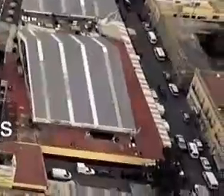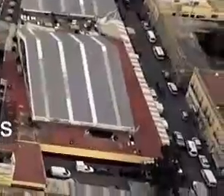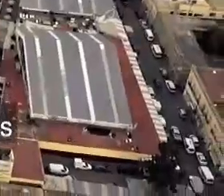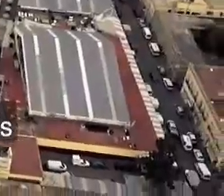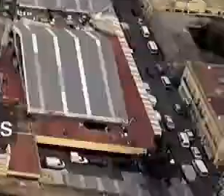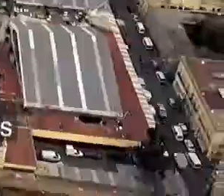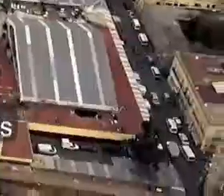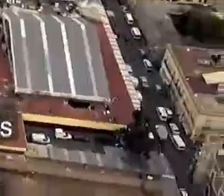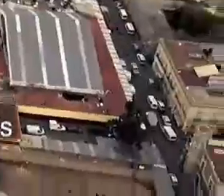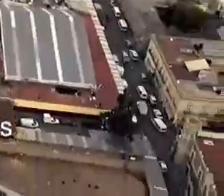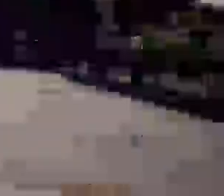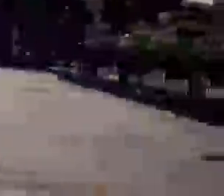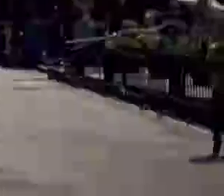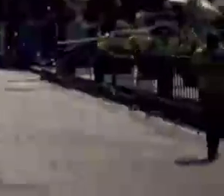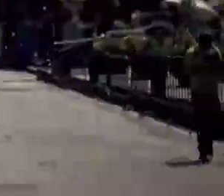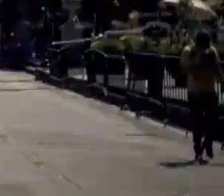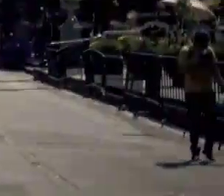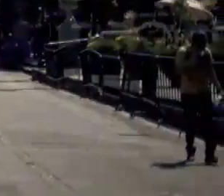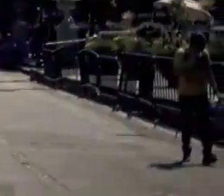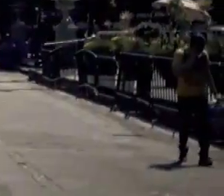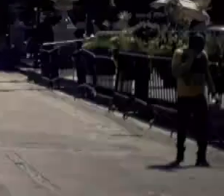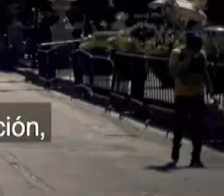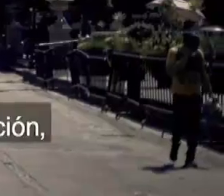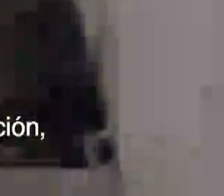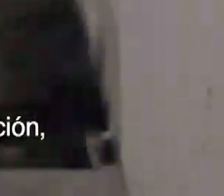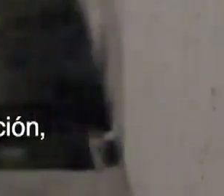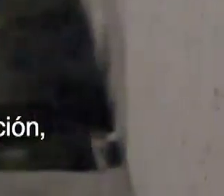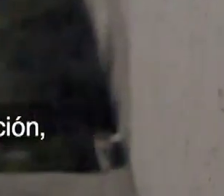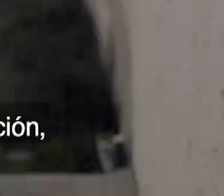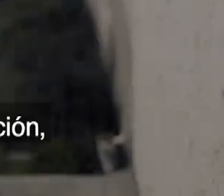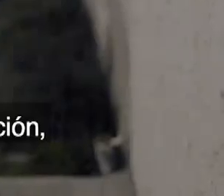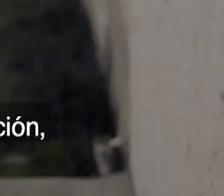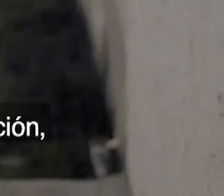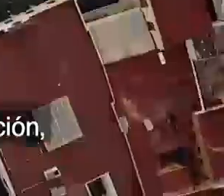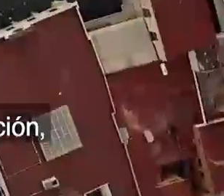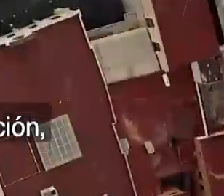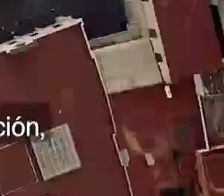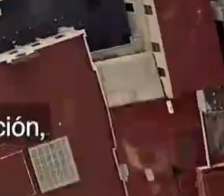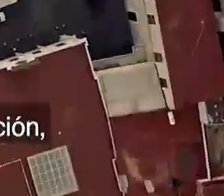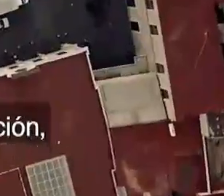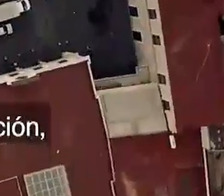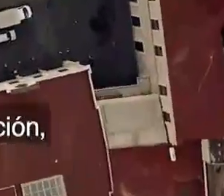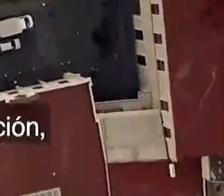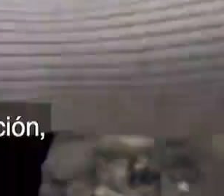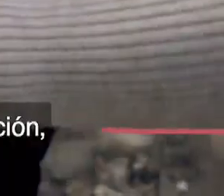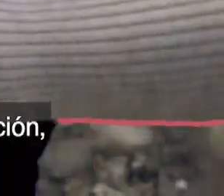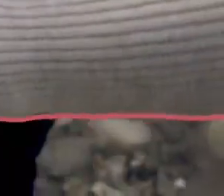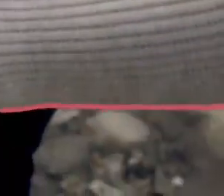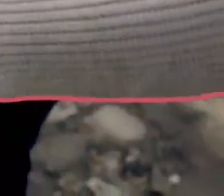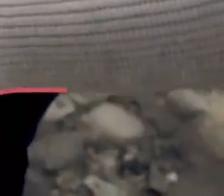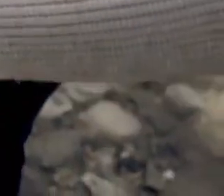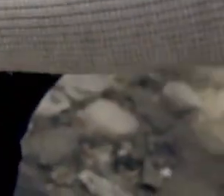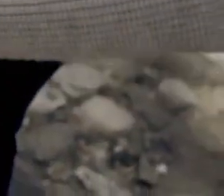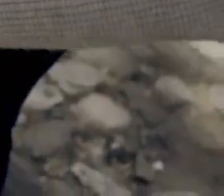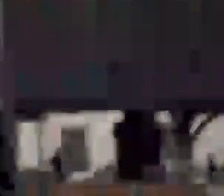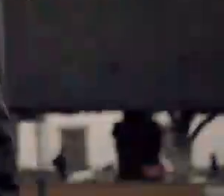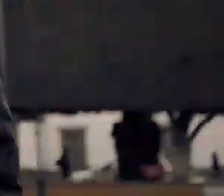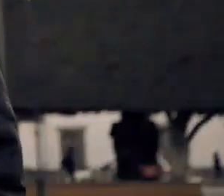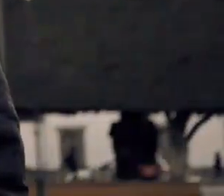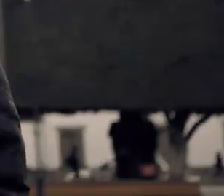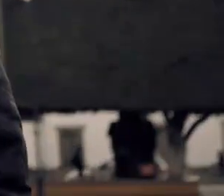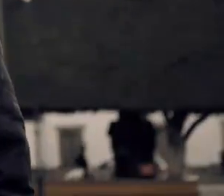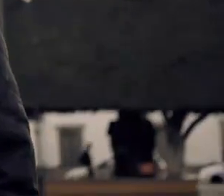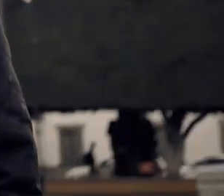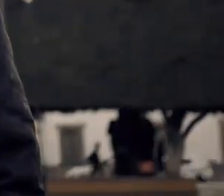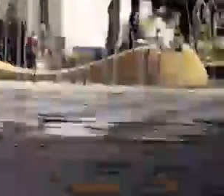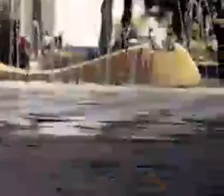Las grandes decisiones del país las toma la gente. El pueblo guía nuestro proyecto de transformación. Hoy su voz suena más